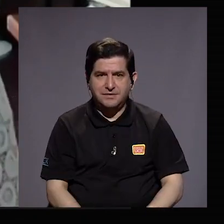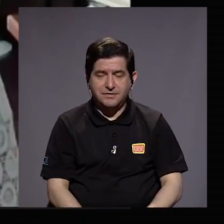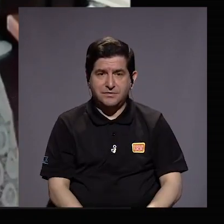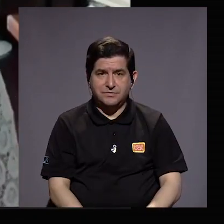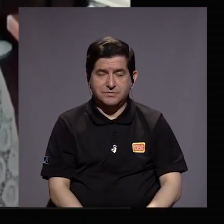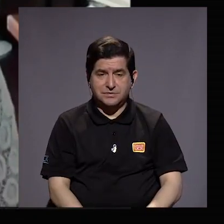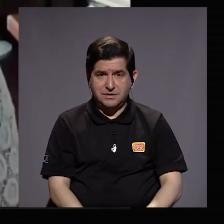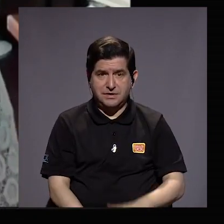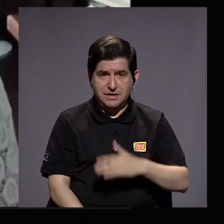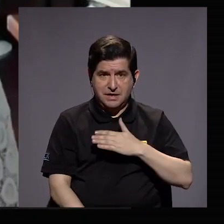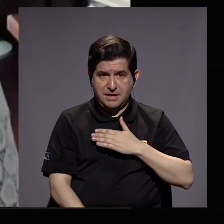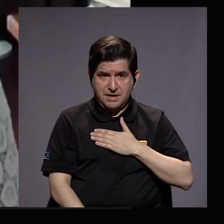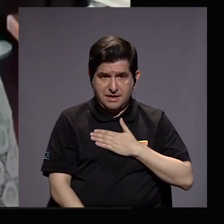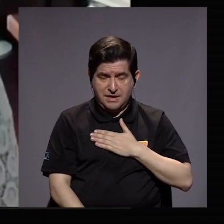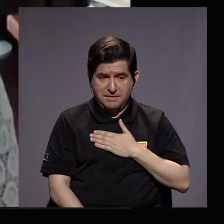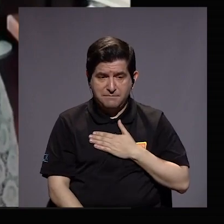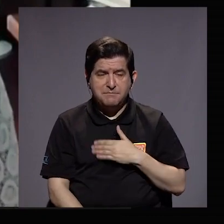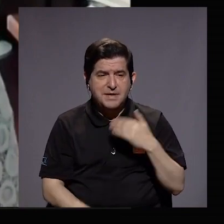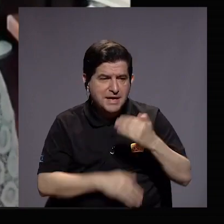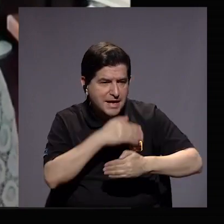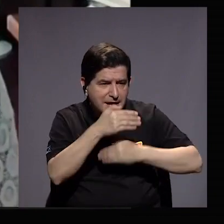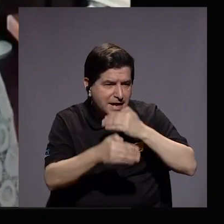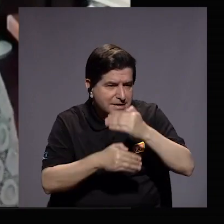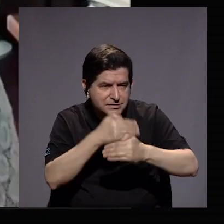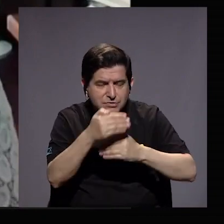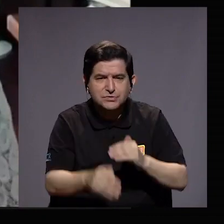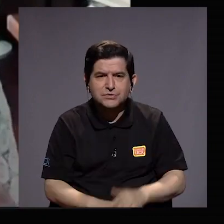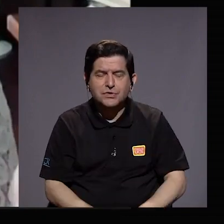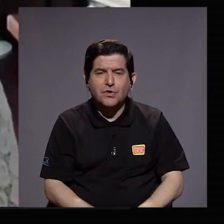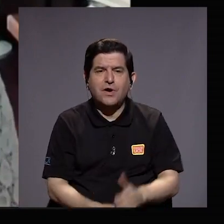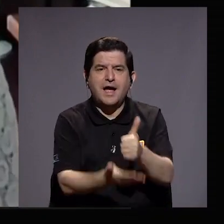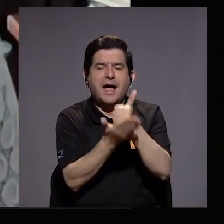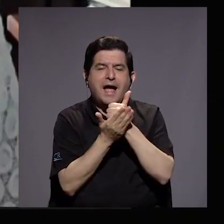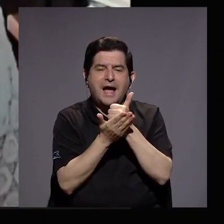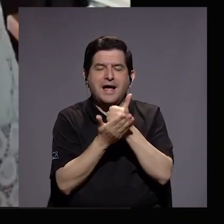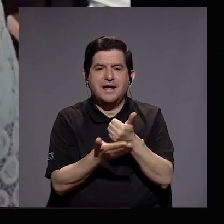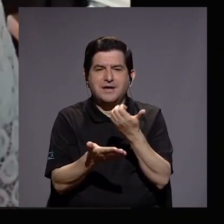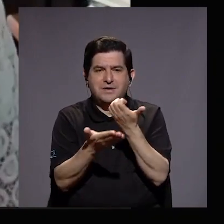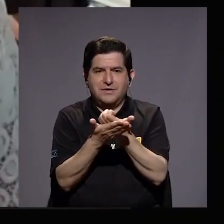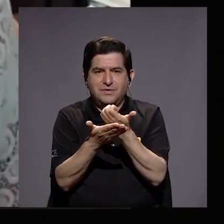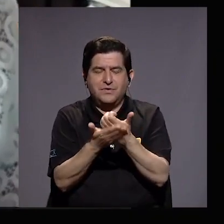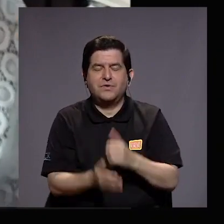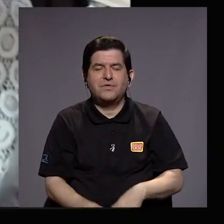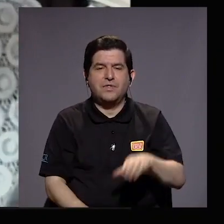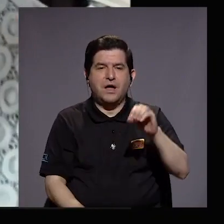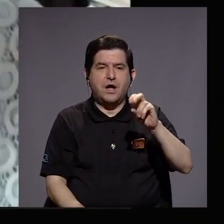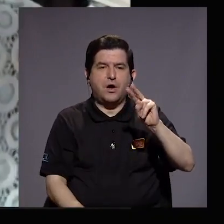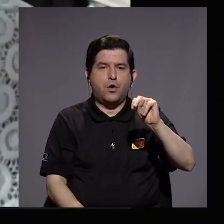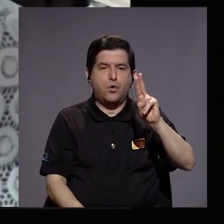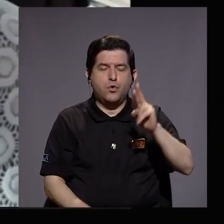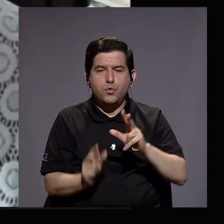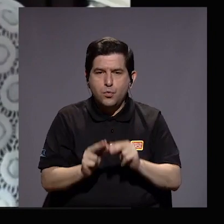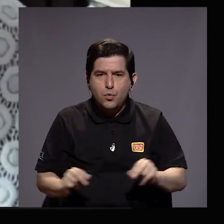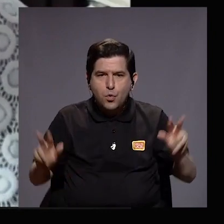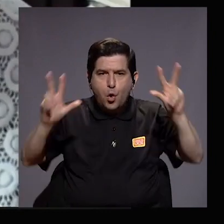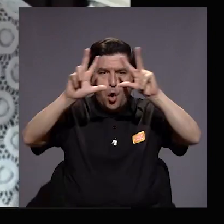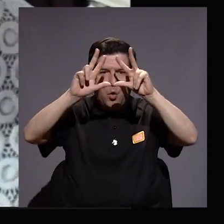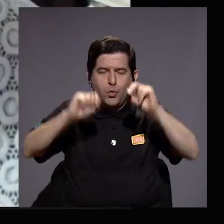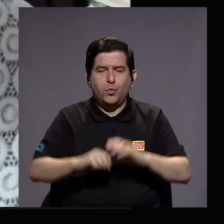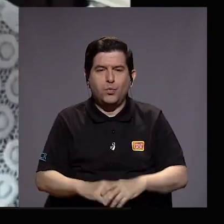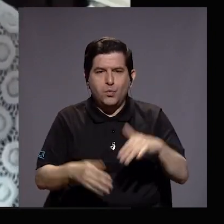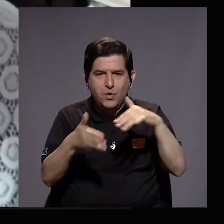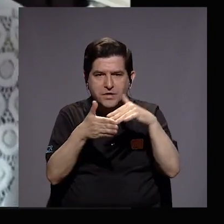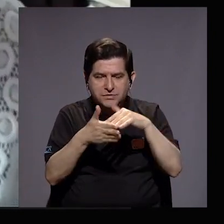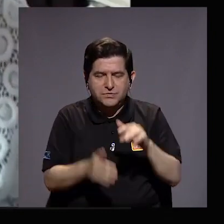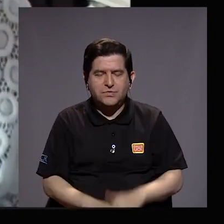años me adjudicaron, porque yo la había gestionado antes, una beca en las Naciones Unidas para